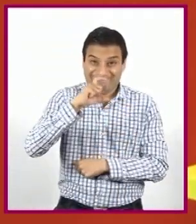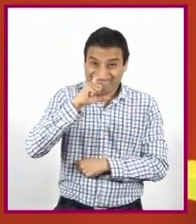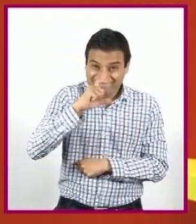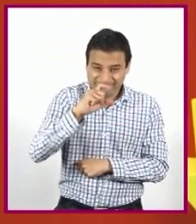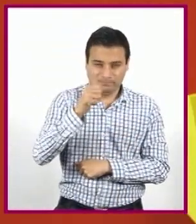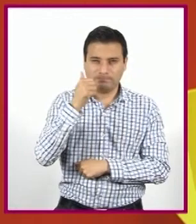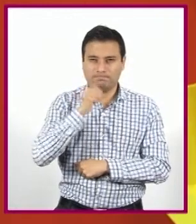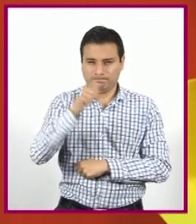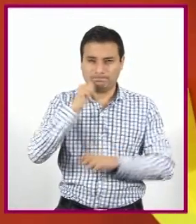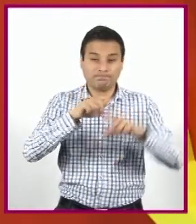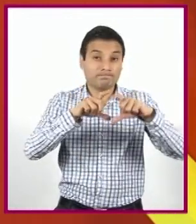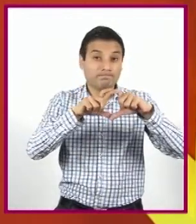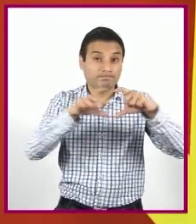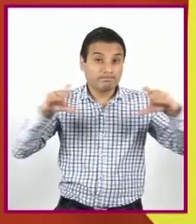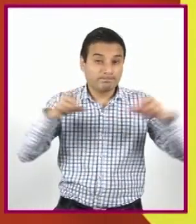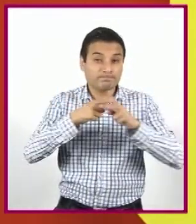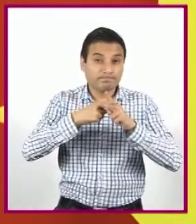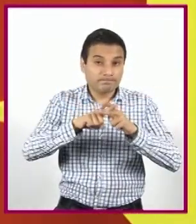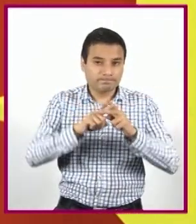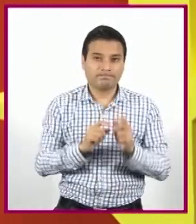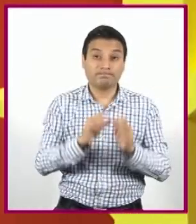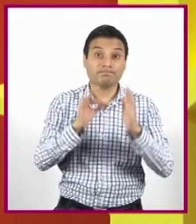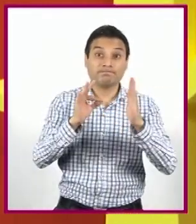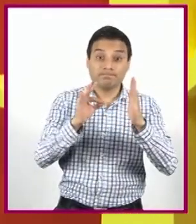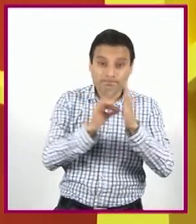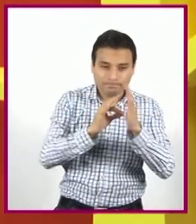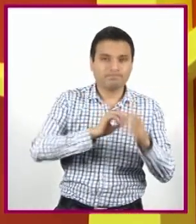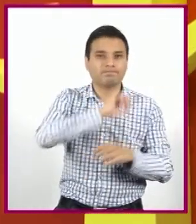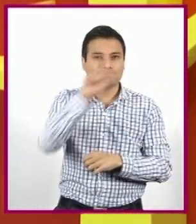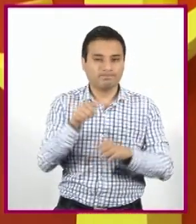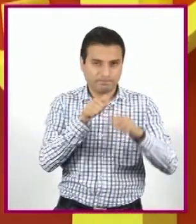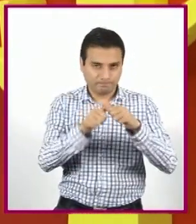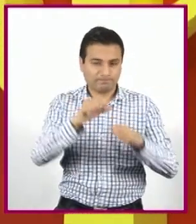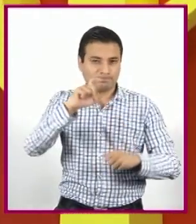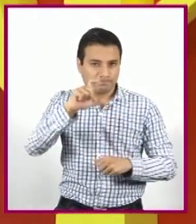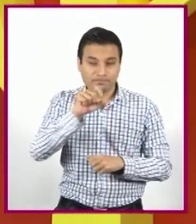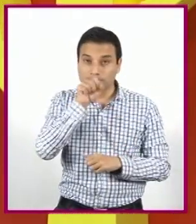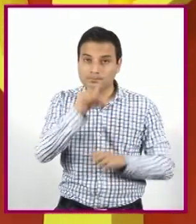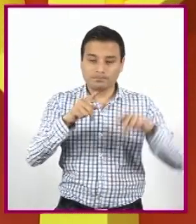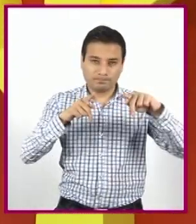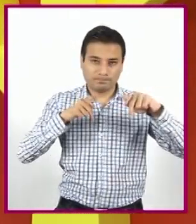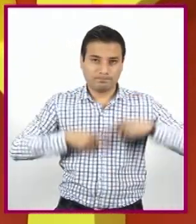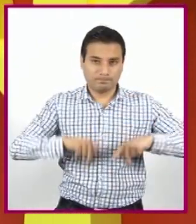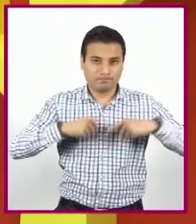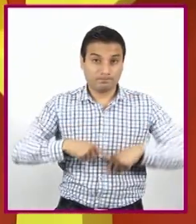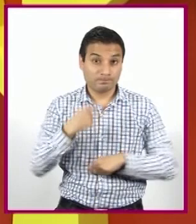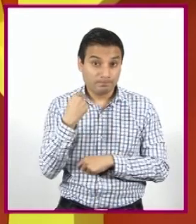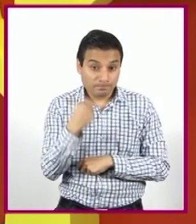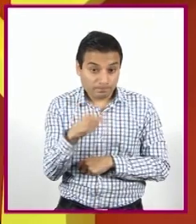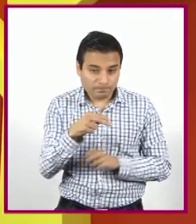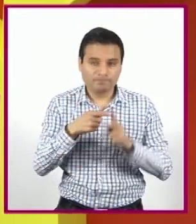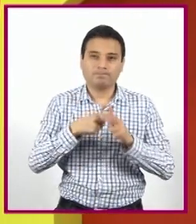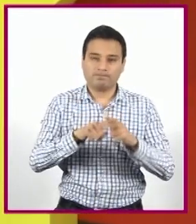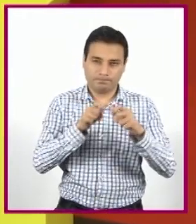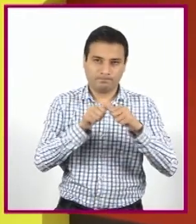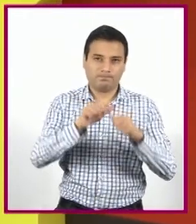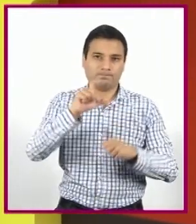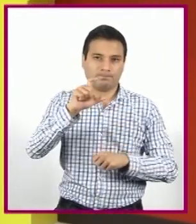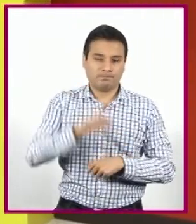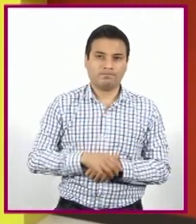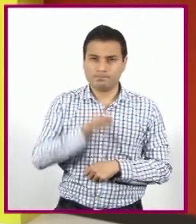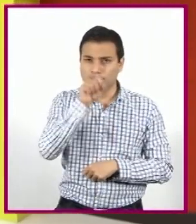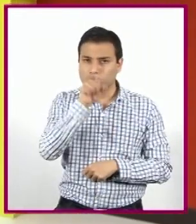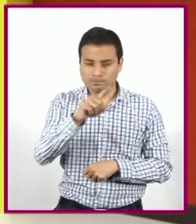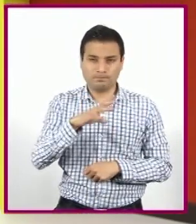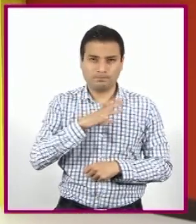cada párrafo, después de punto y los nombres propios. Además, el texto está justificado, es